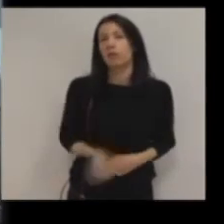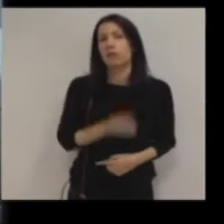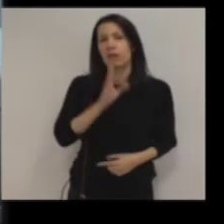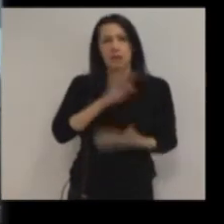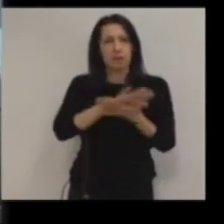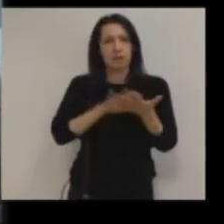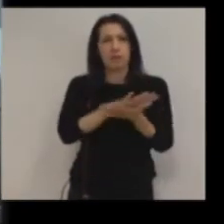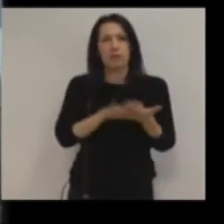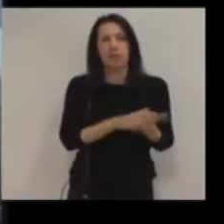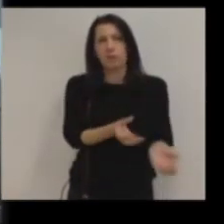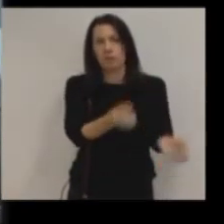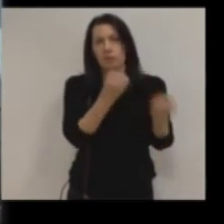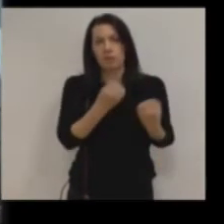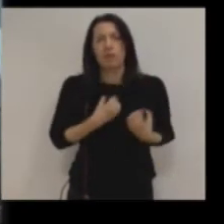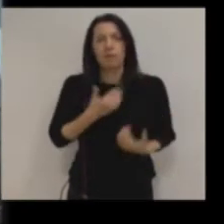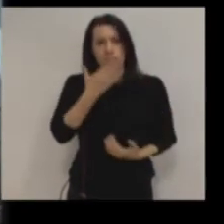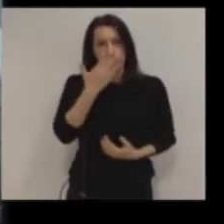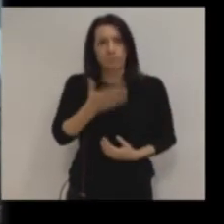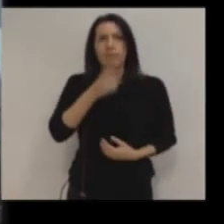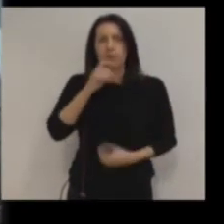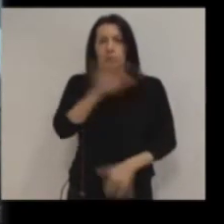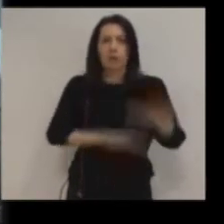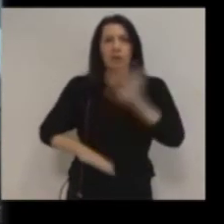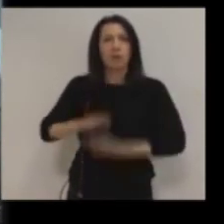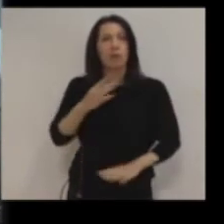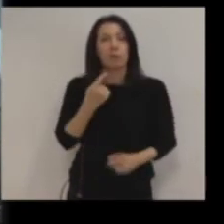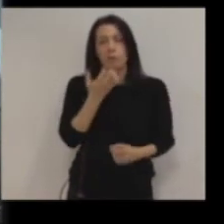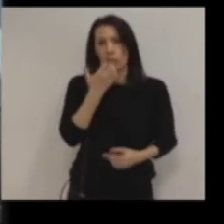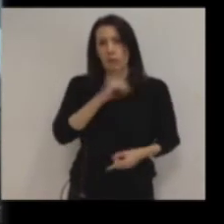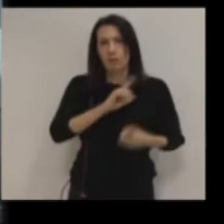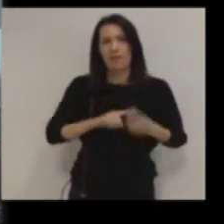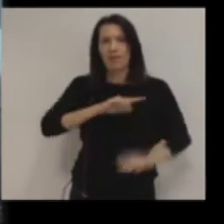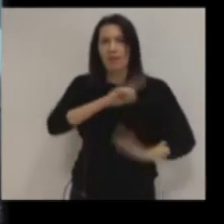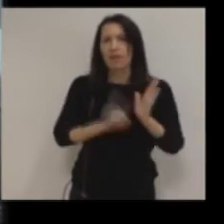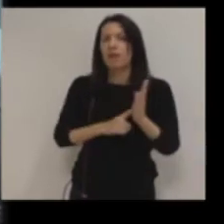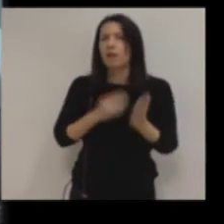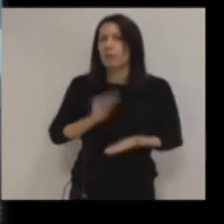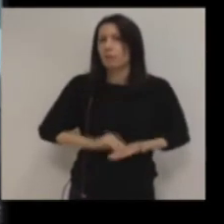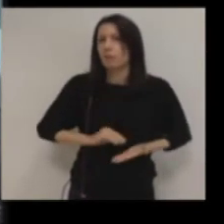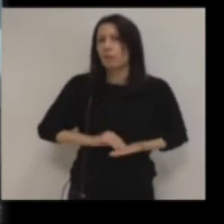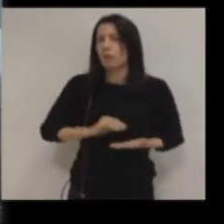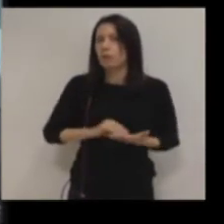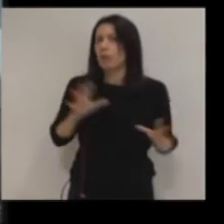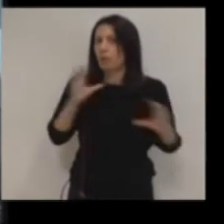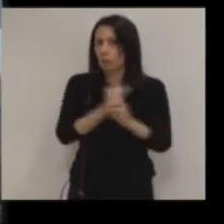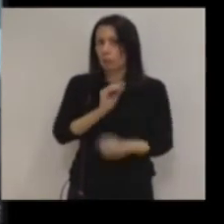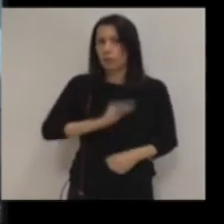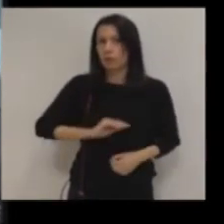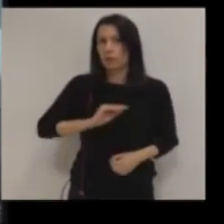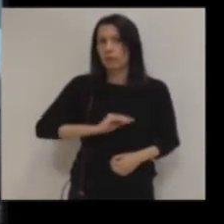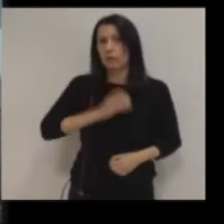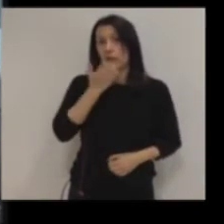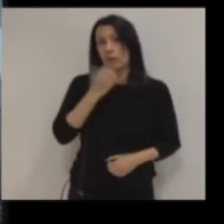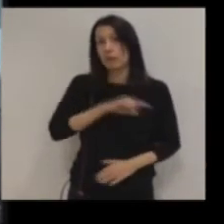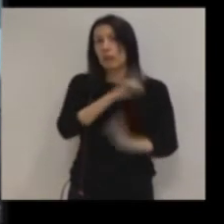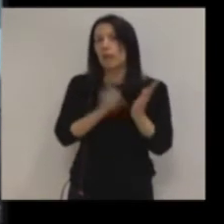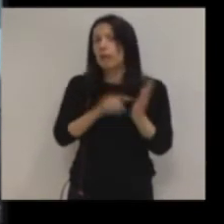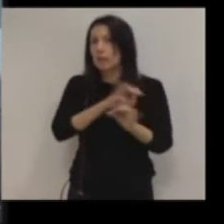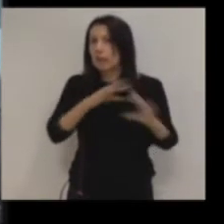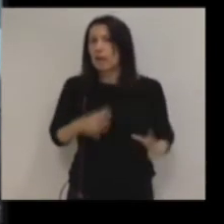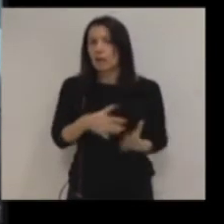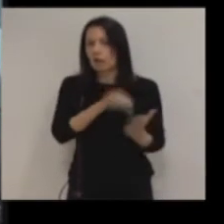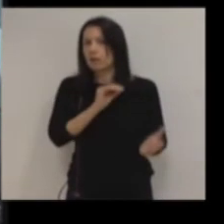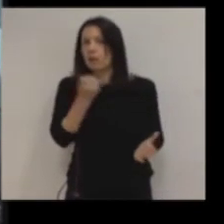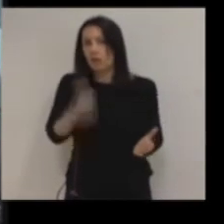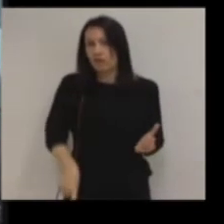Claro, es complejo. Por un lado, la ley, que la ley muchas veces no es clara. Y cuando la ley es clara se dice que no necesita interpretación, pero cuando